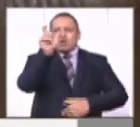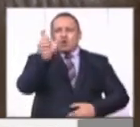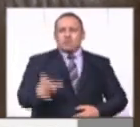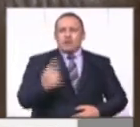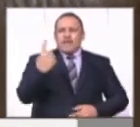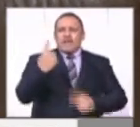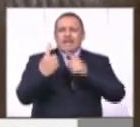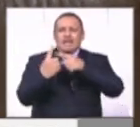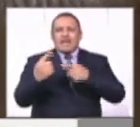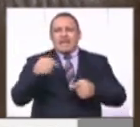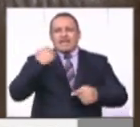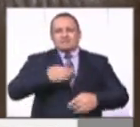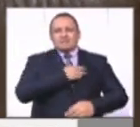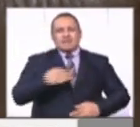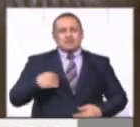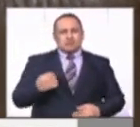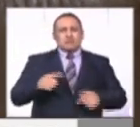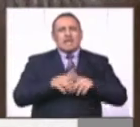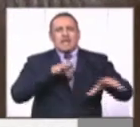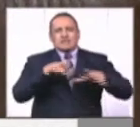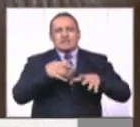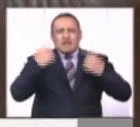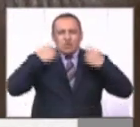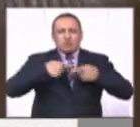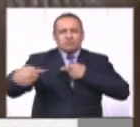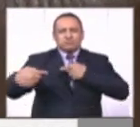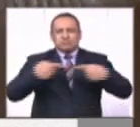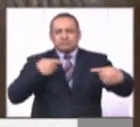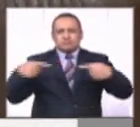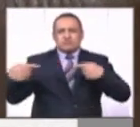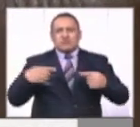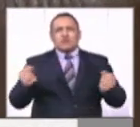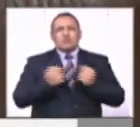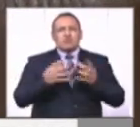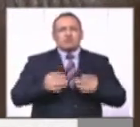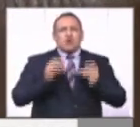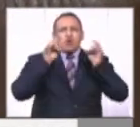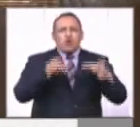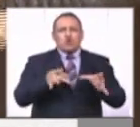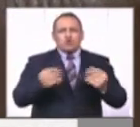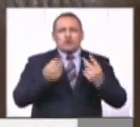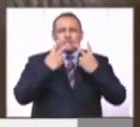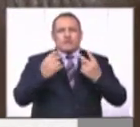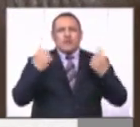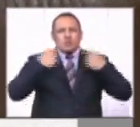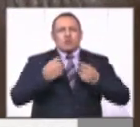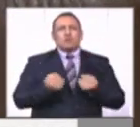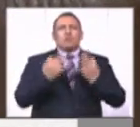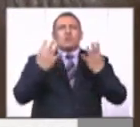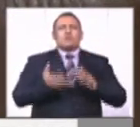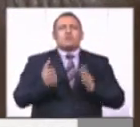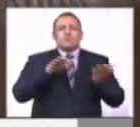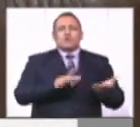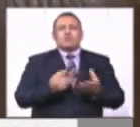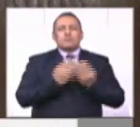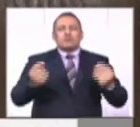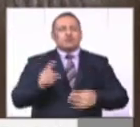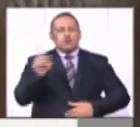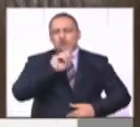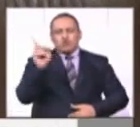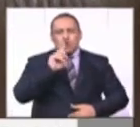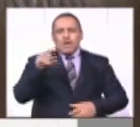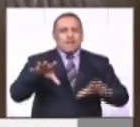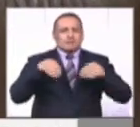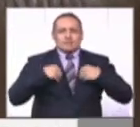expremier vengan a seguir creando ese divisionismo sembrando Ese odio que nos han costado Cuántas vidas eso señor presidente no